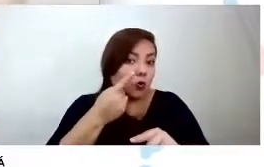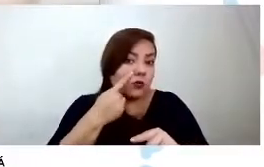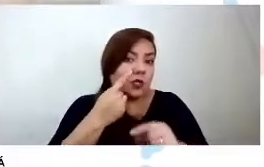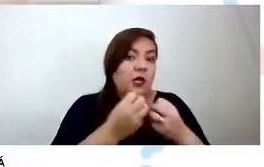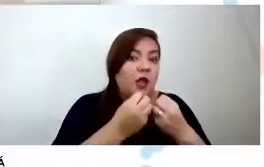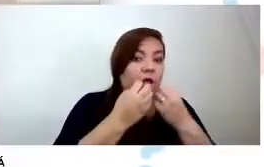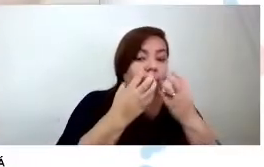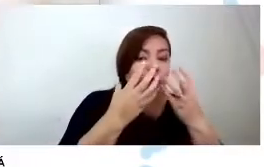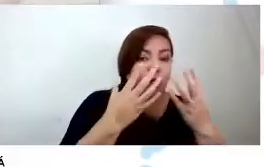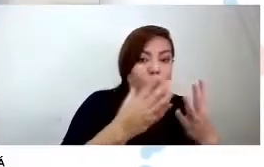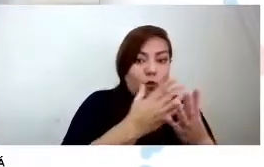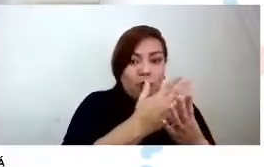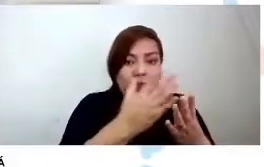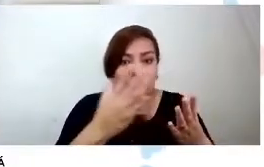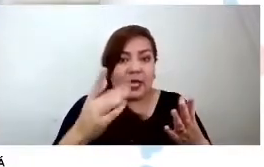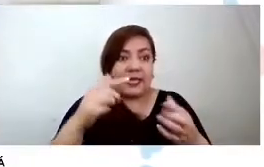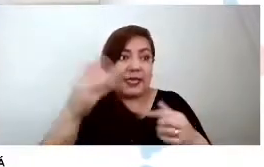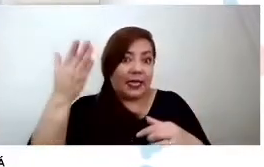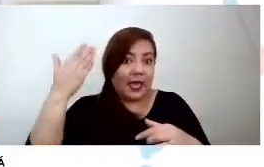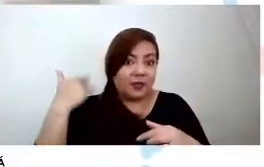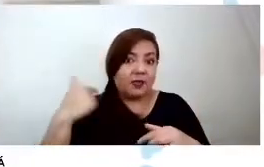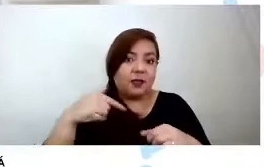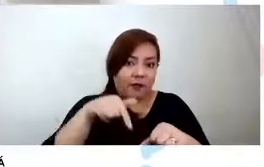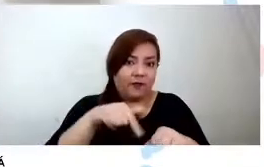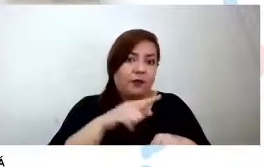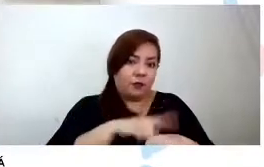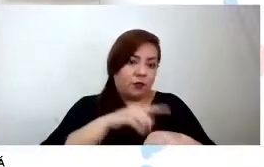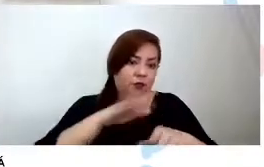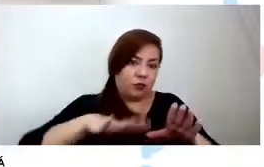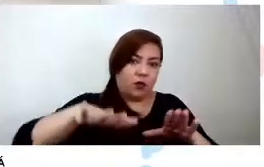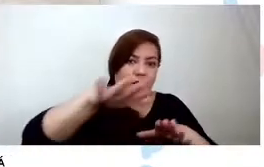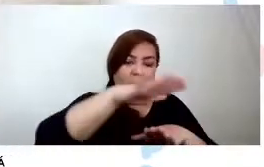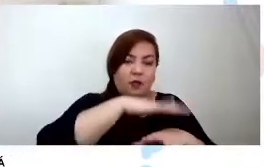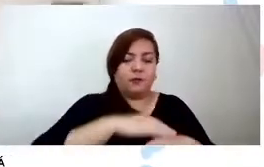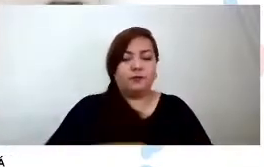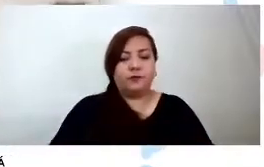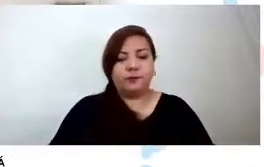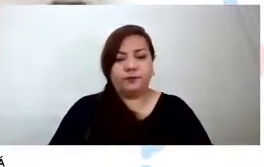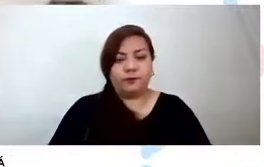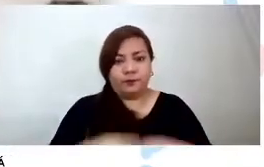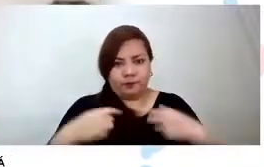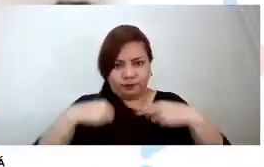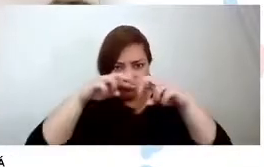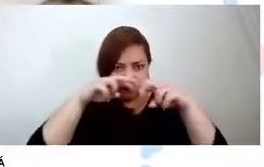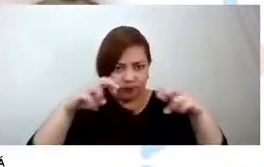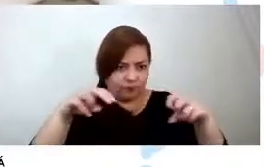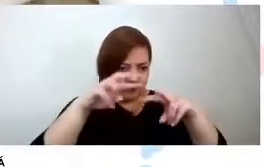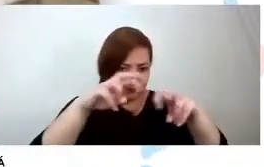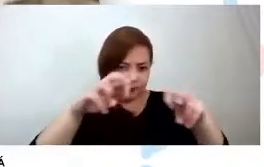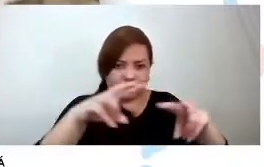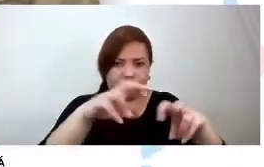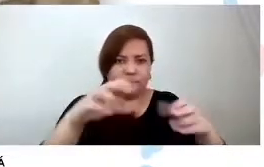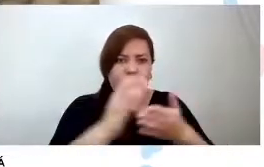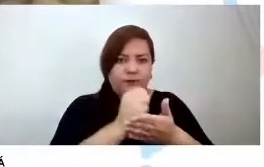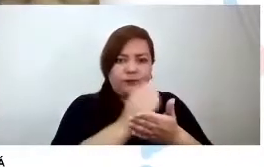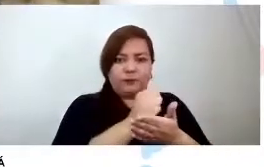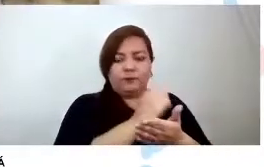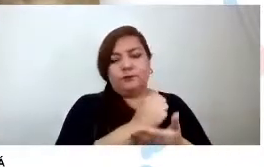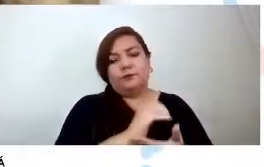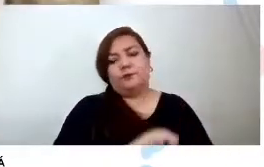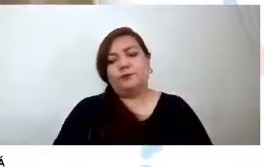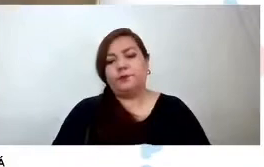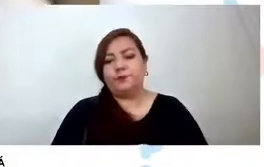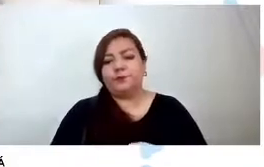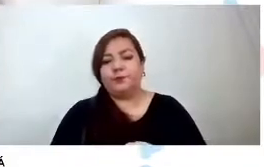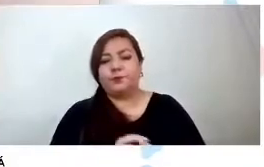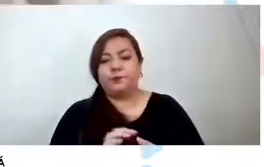nos permite reconstruir la ecología del área en donde nosotros registramos este tipo de especímenes. Acá, por ejemplo,